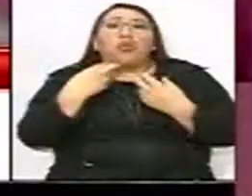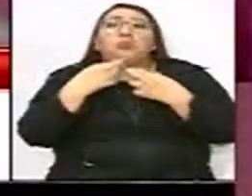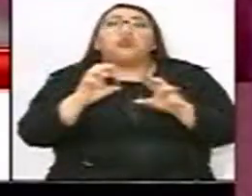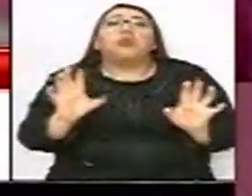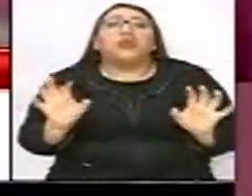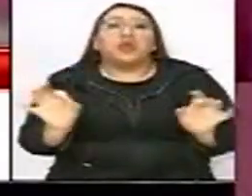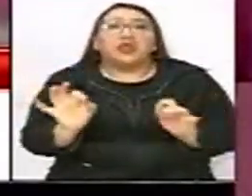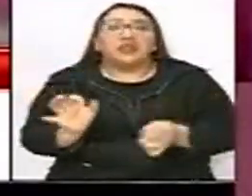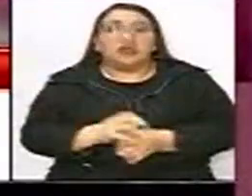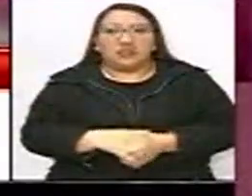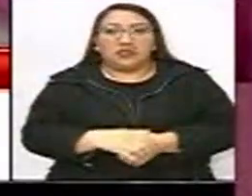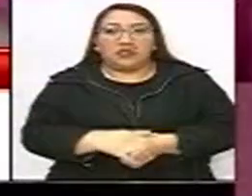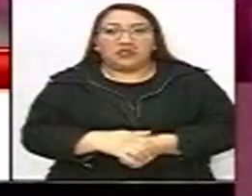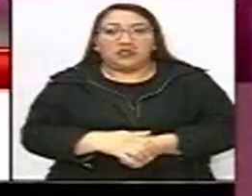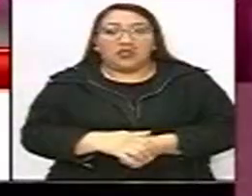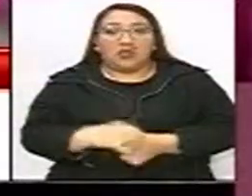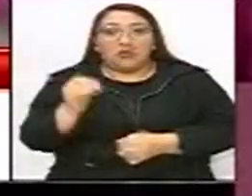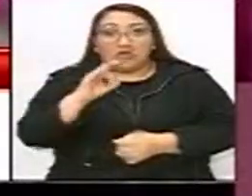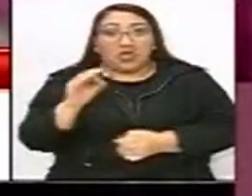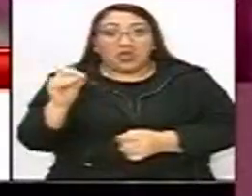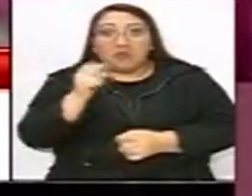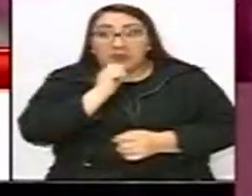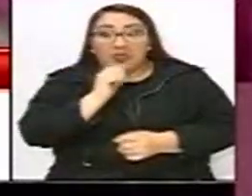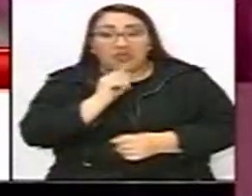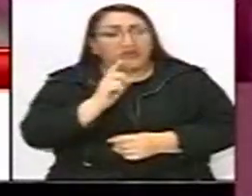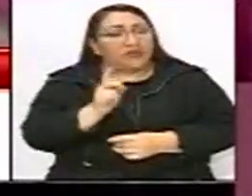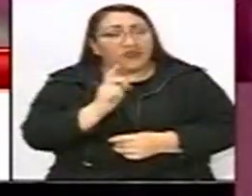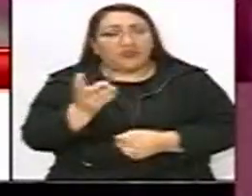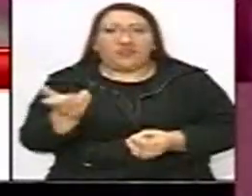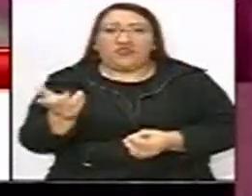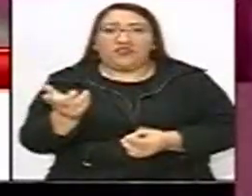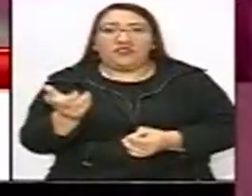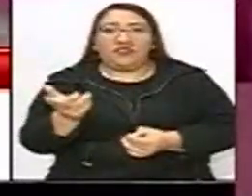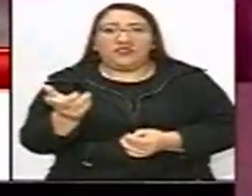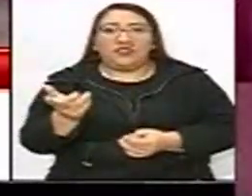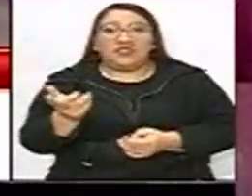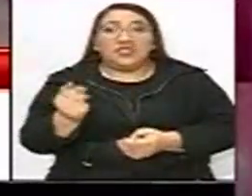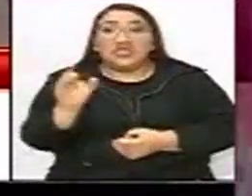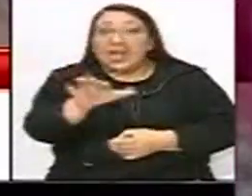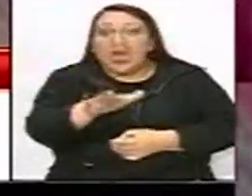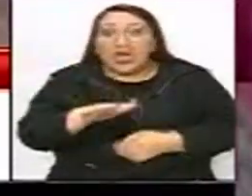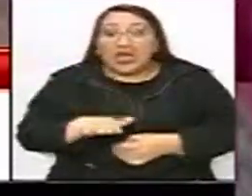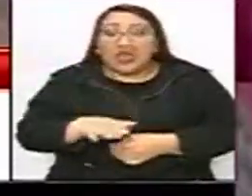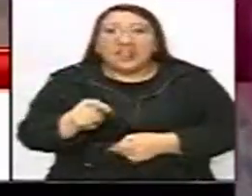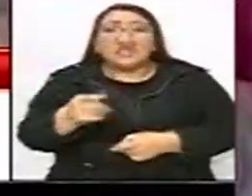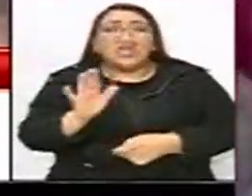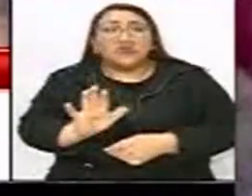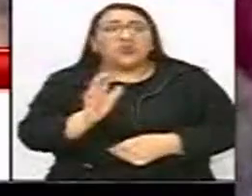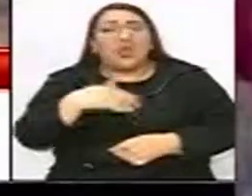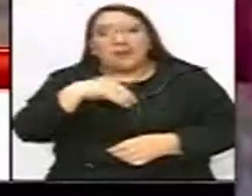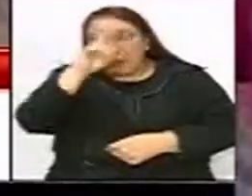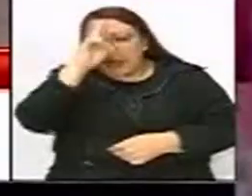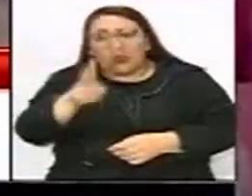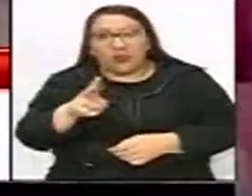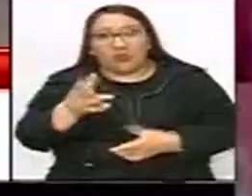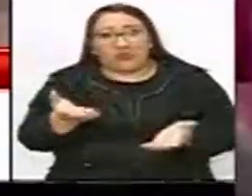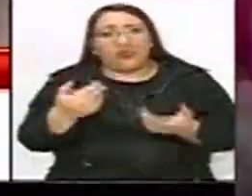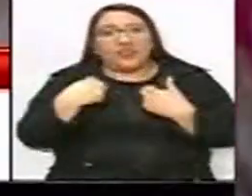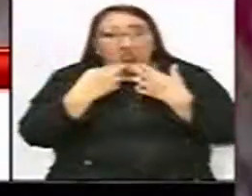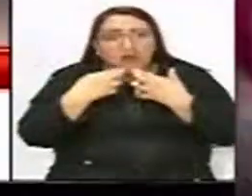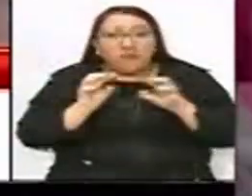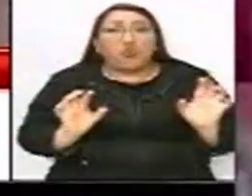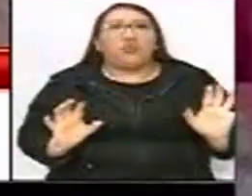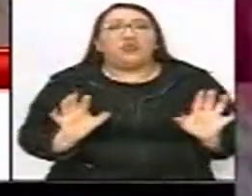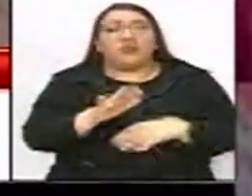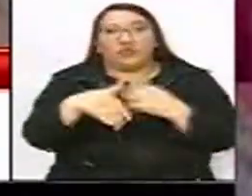publican? ¿Porque es un contrato privado? No, pero si la pista es del Estado. Si la pista es del Estado, debe ser